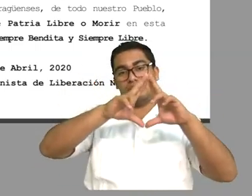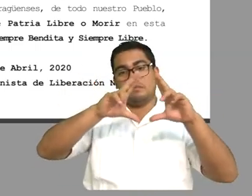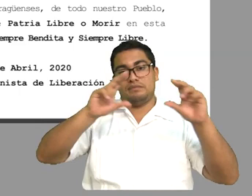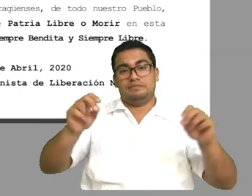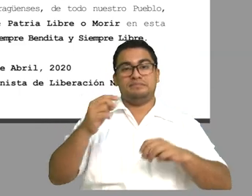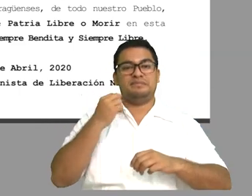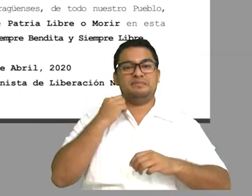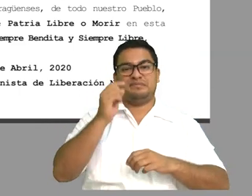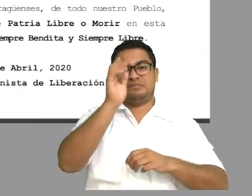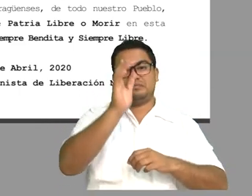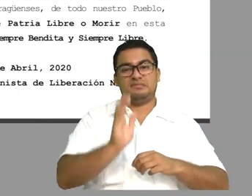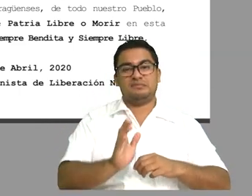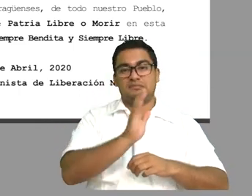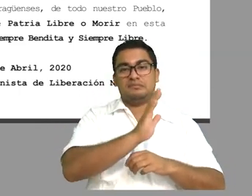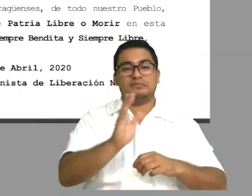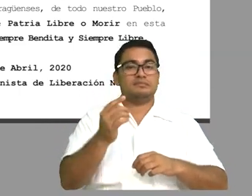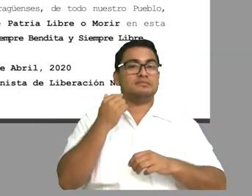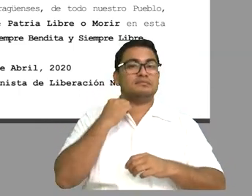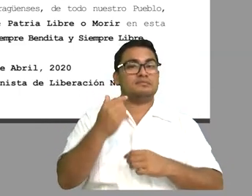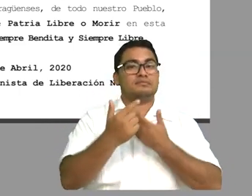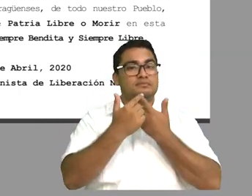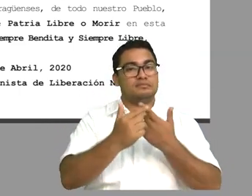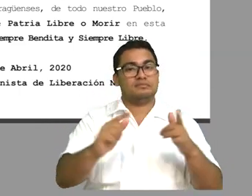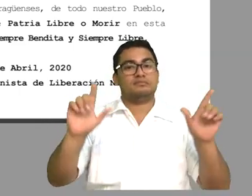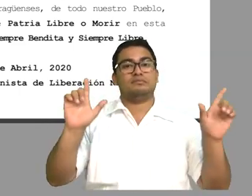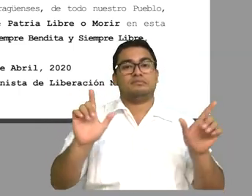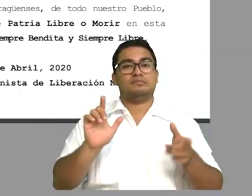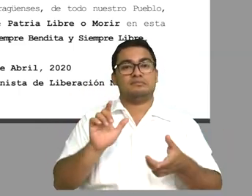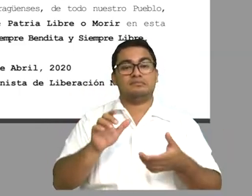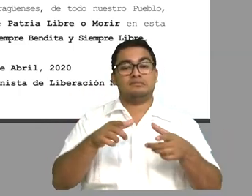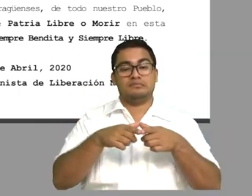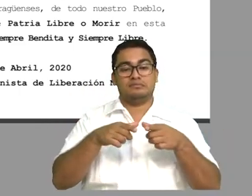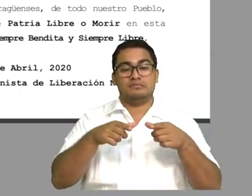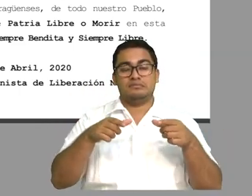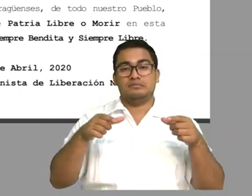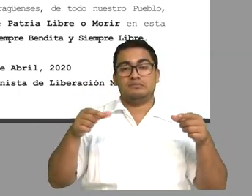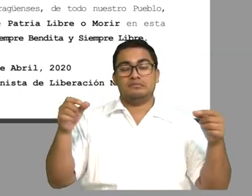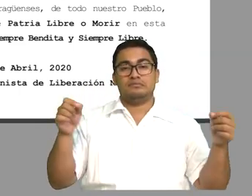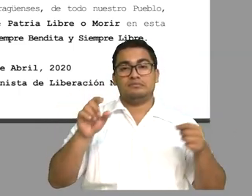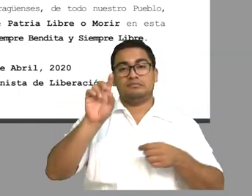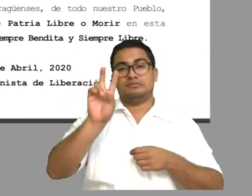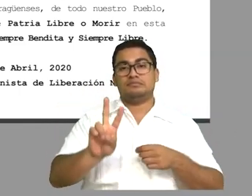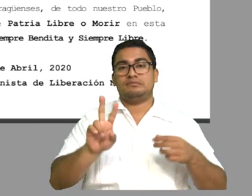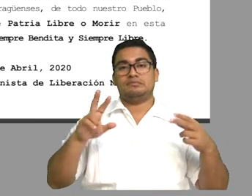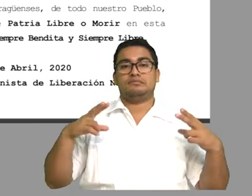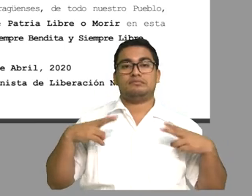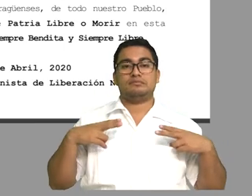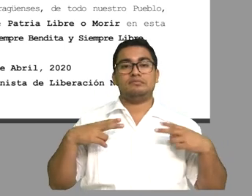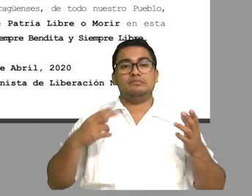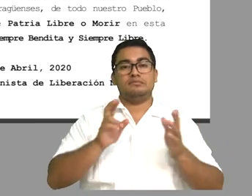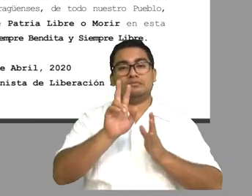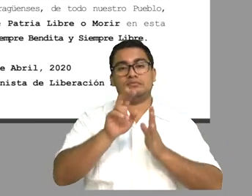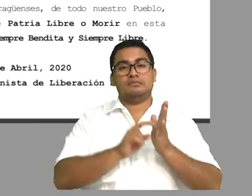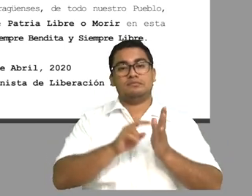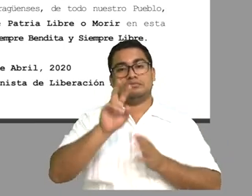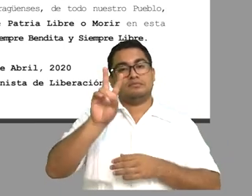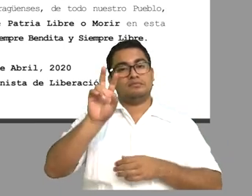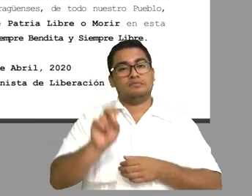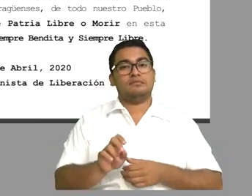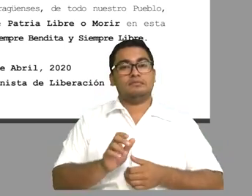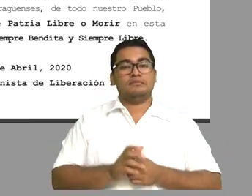siempre bendita y siempre libre. Managua, 2 de abril